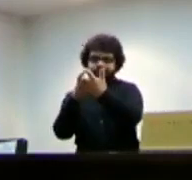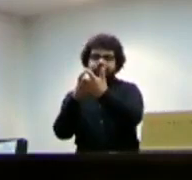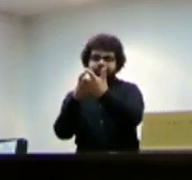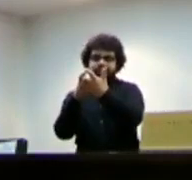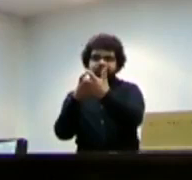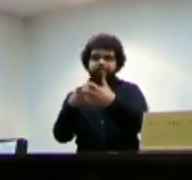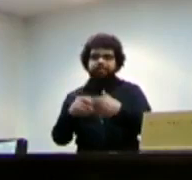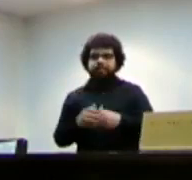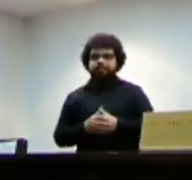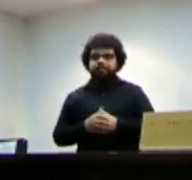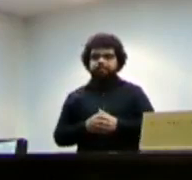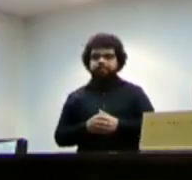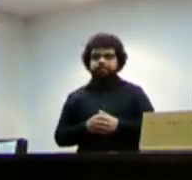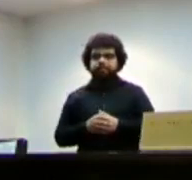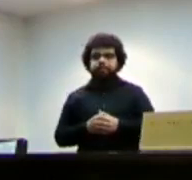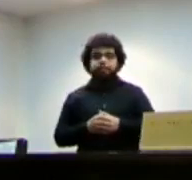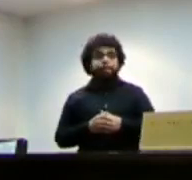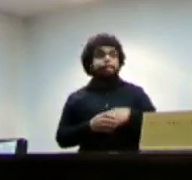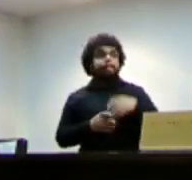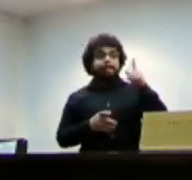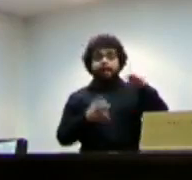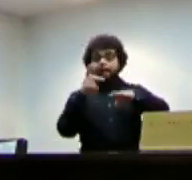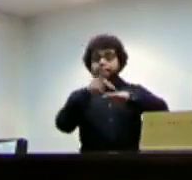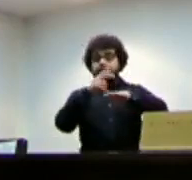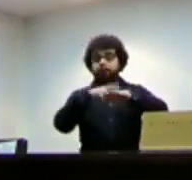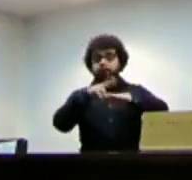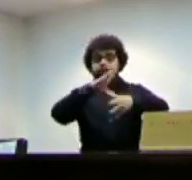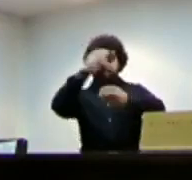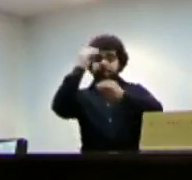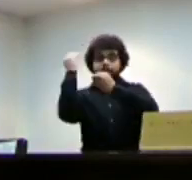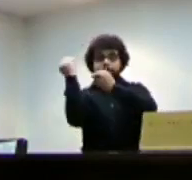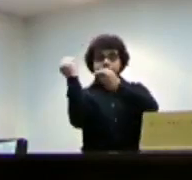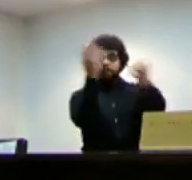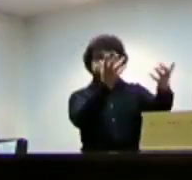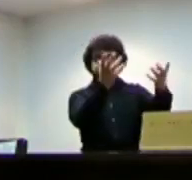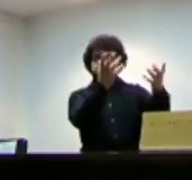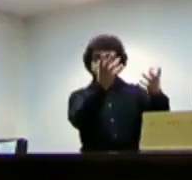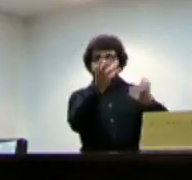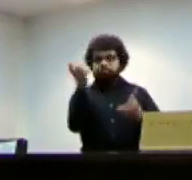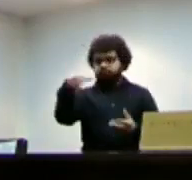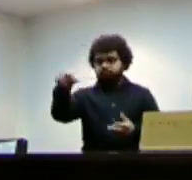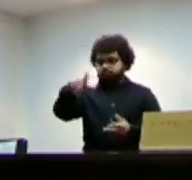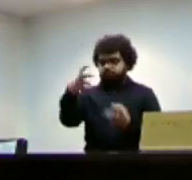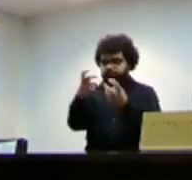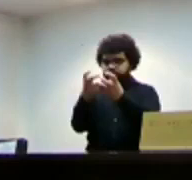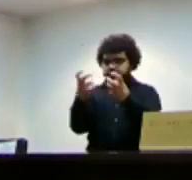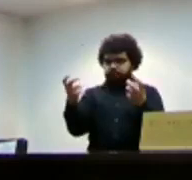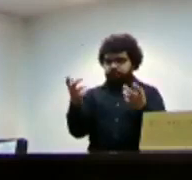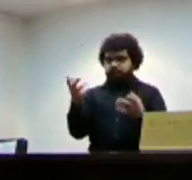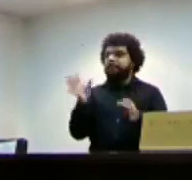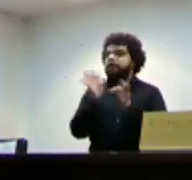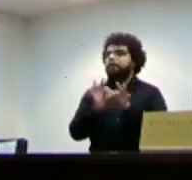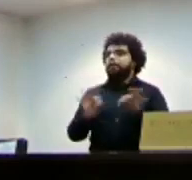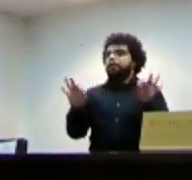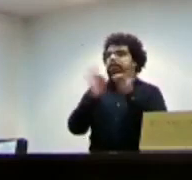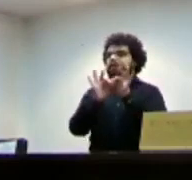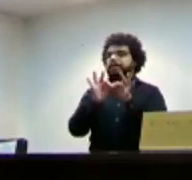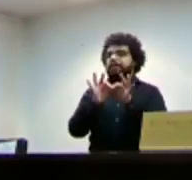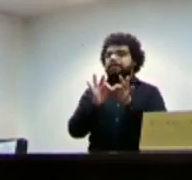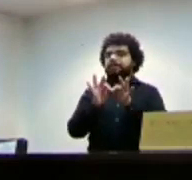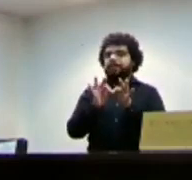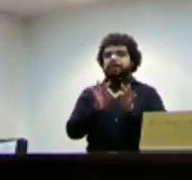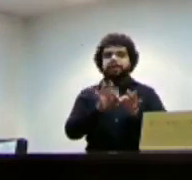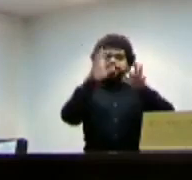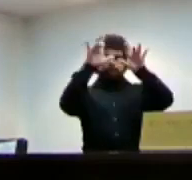Al país se ha proyectado, ¿verdad?, una información y usted hoy están aquí presentes en esta vista pública, creo que es importante que podamos aclarar el récord